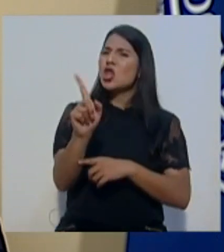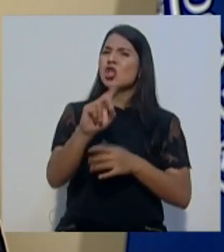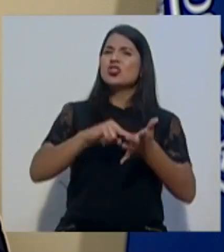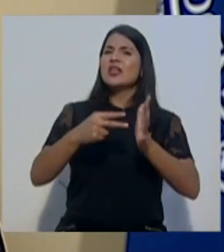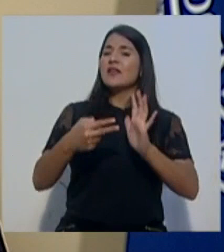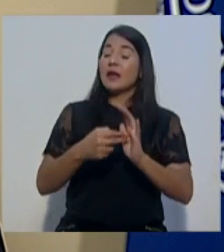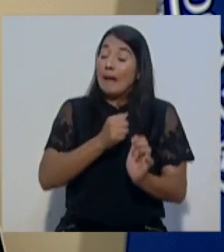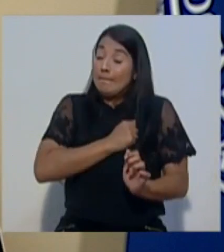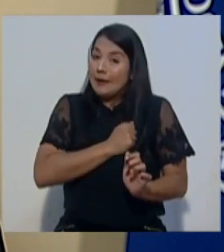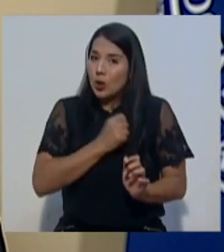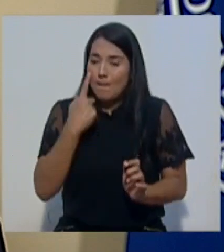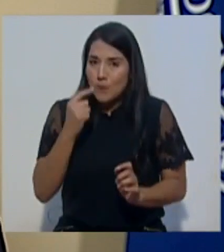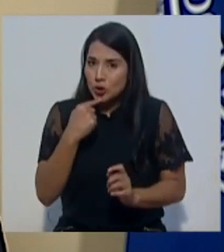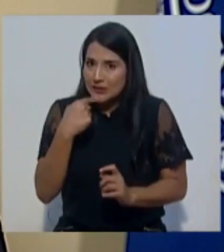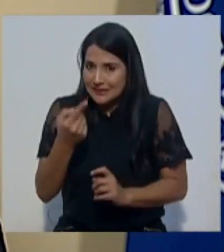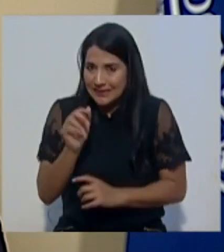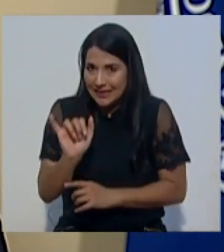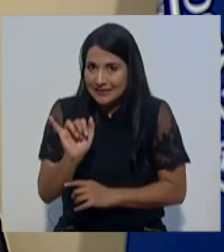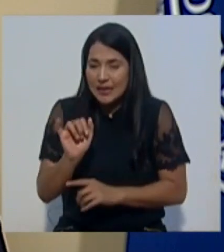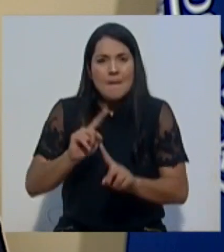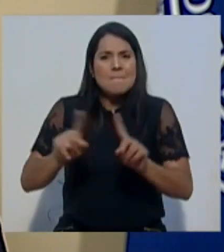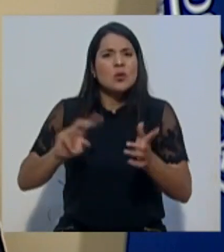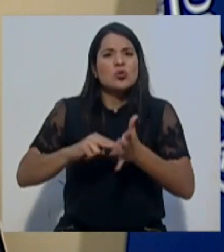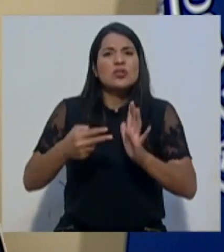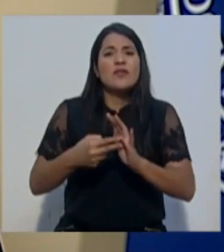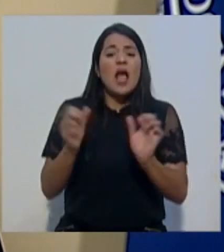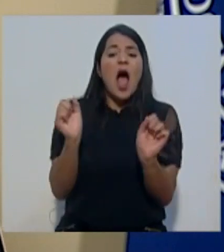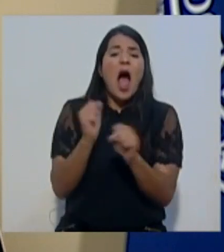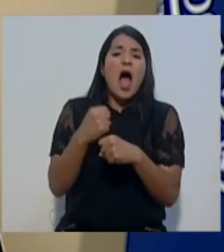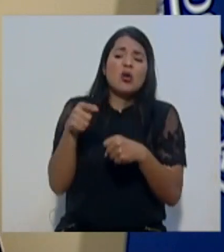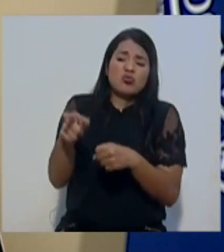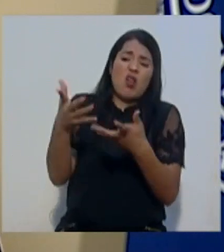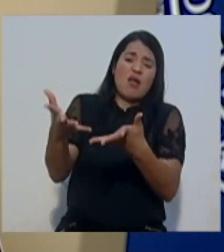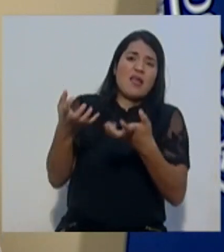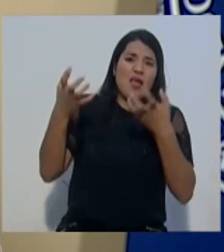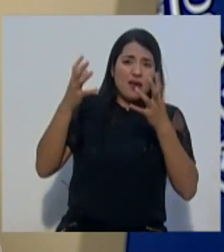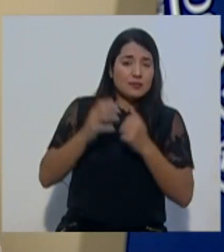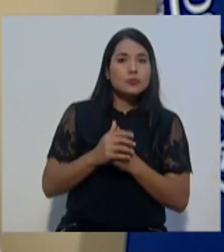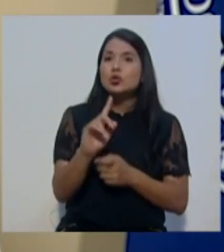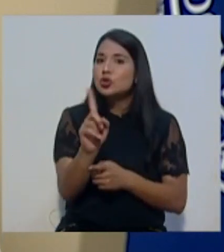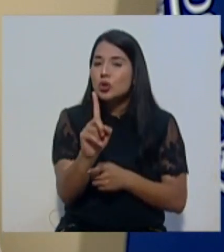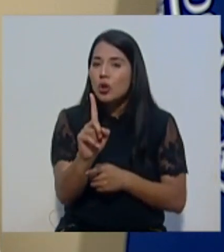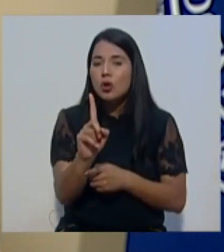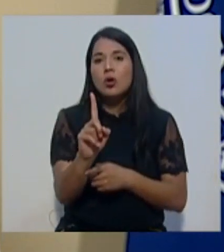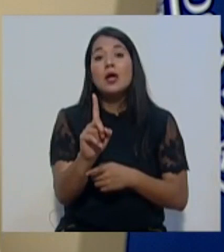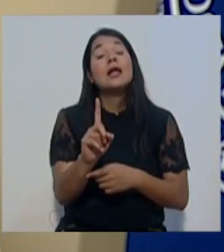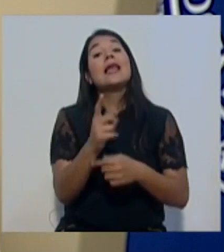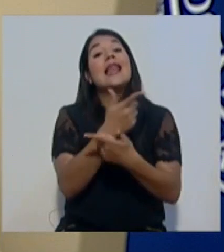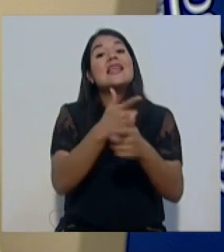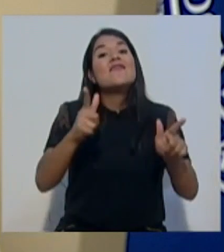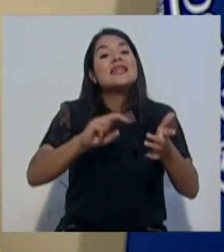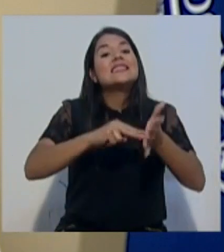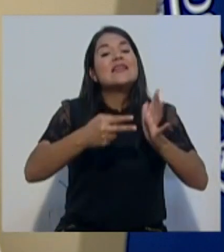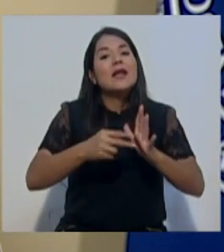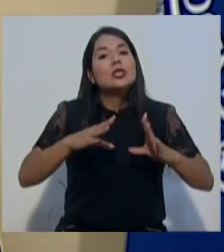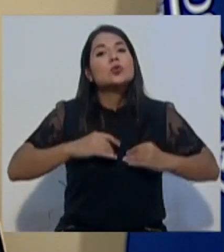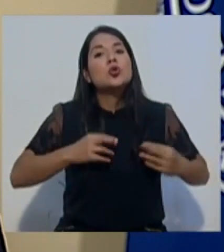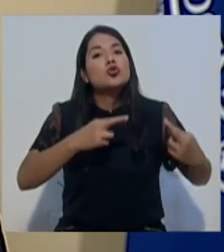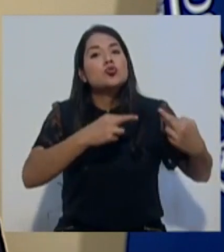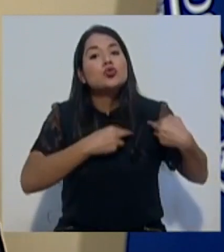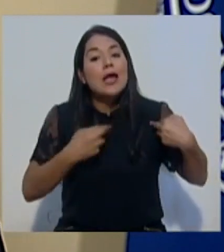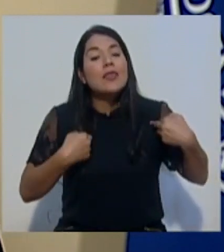la expresión, lo que nos da la gana. La libertad es ser responsable de nuestros actos. Y frente al COVID tenemos que